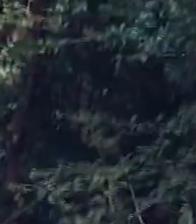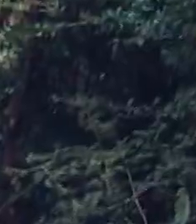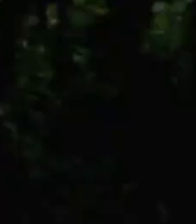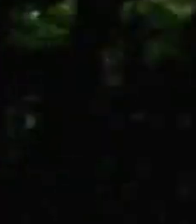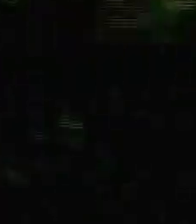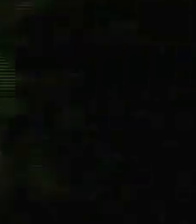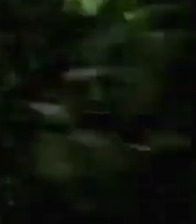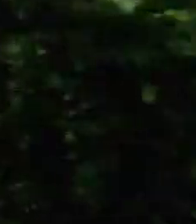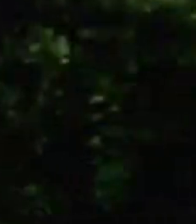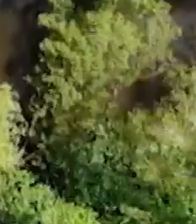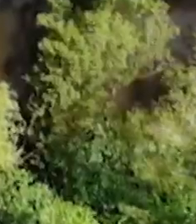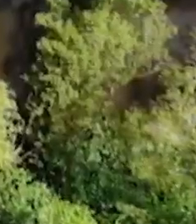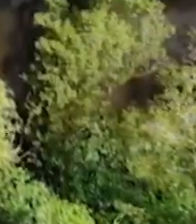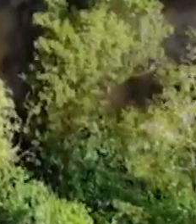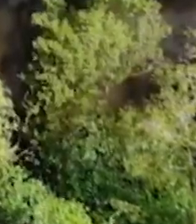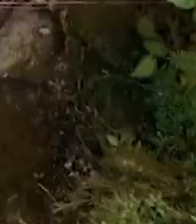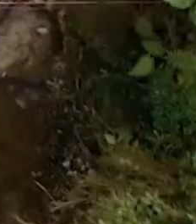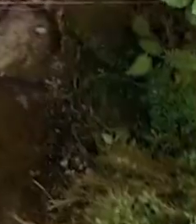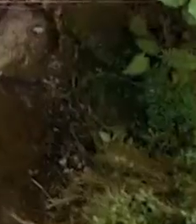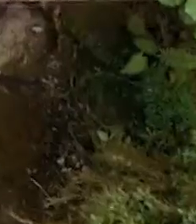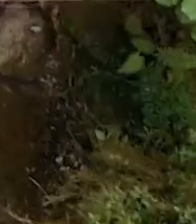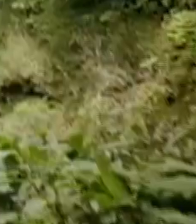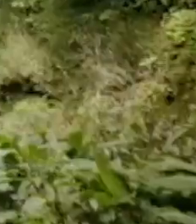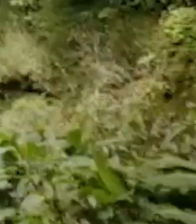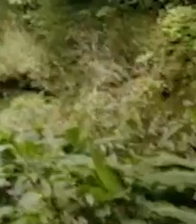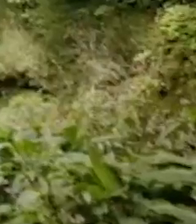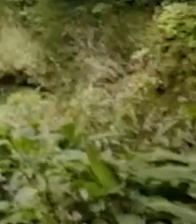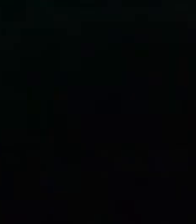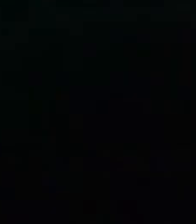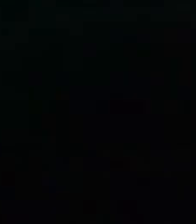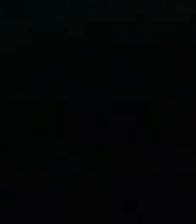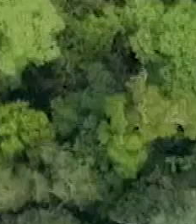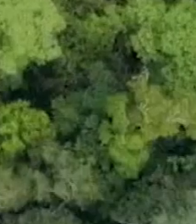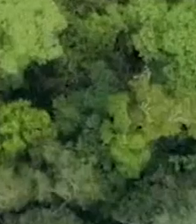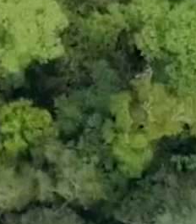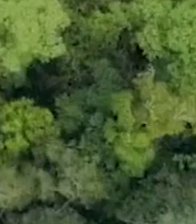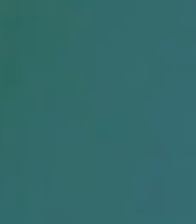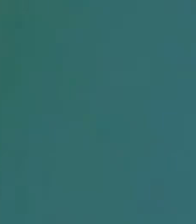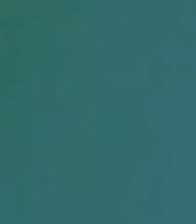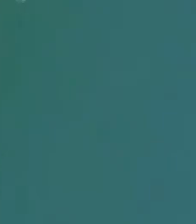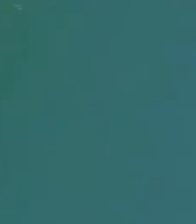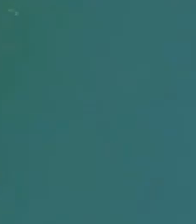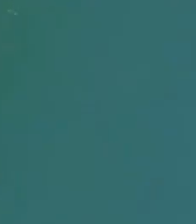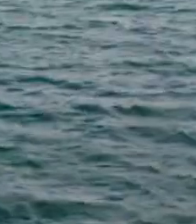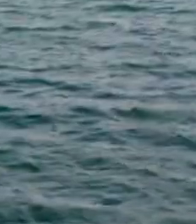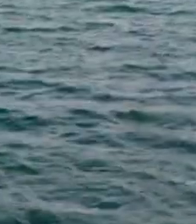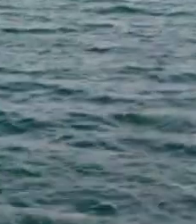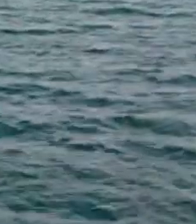por Costa Rica. Entre todos, cuidémonos juntos. Ingresa a vamosaturistear.com.